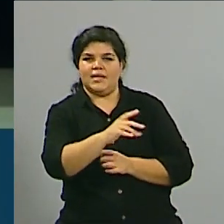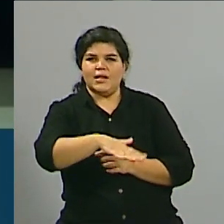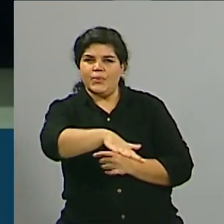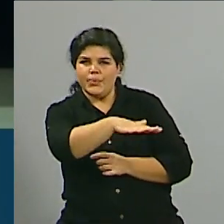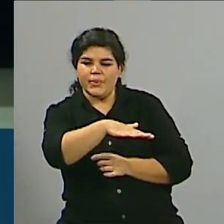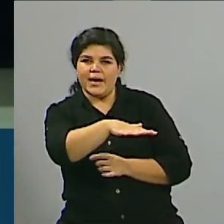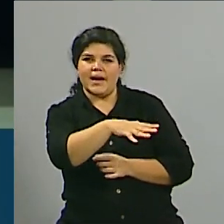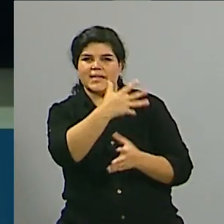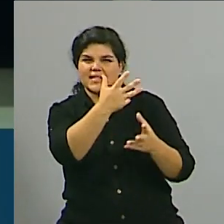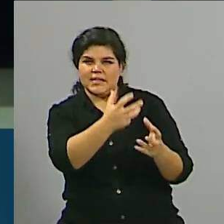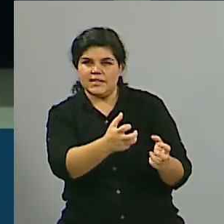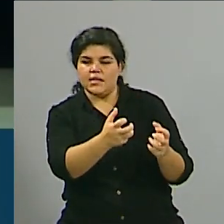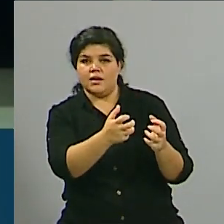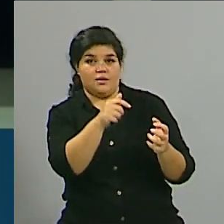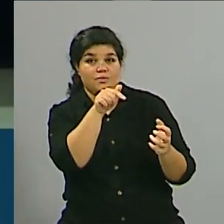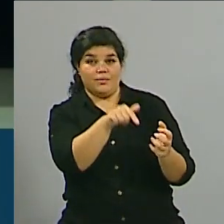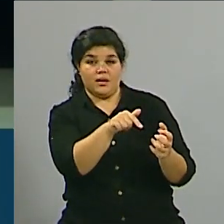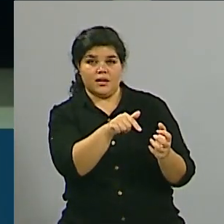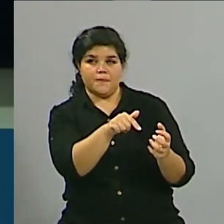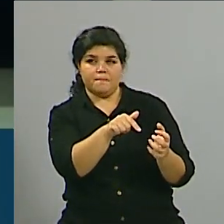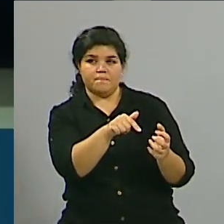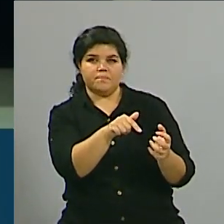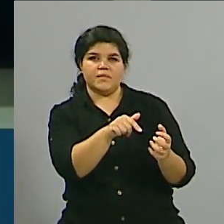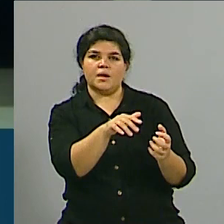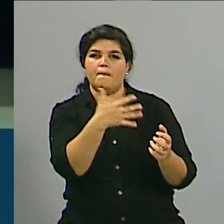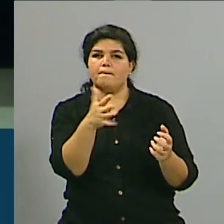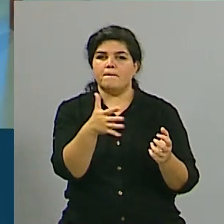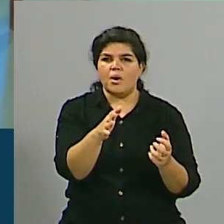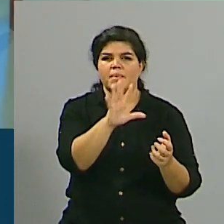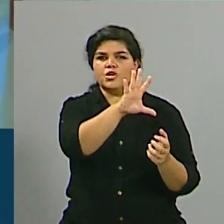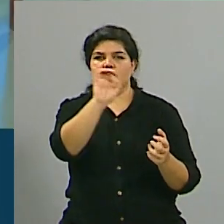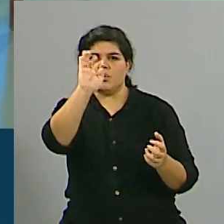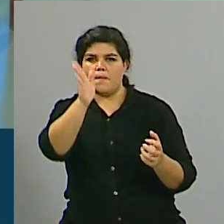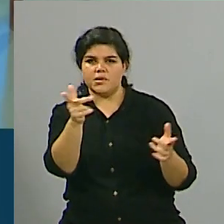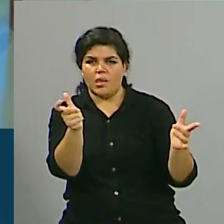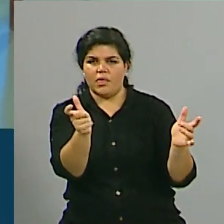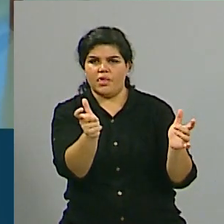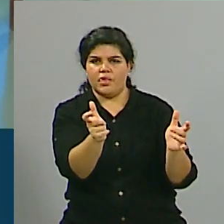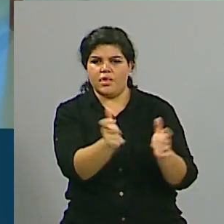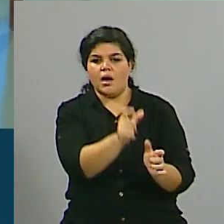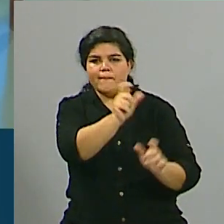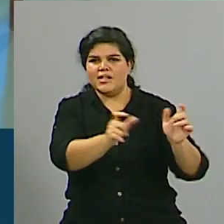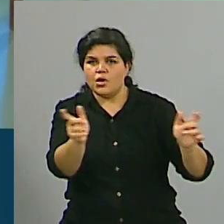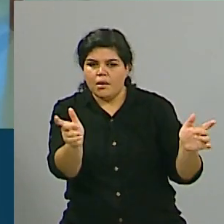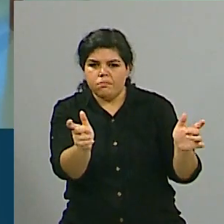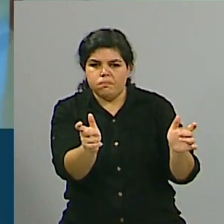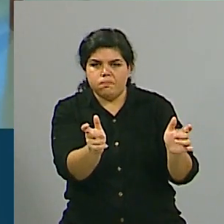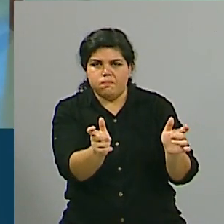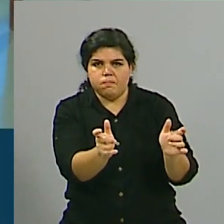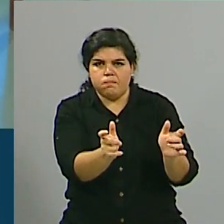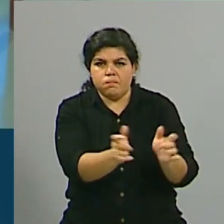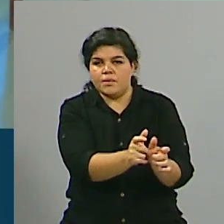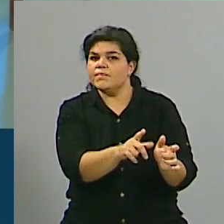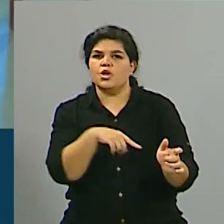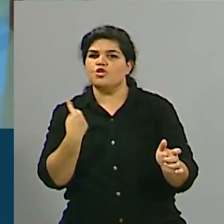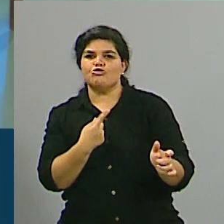20 años, se van a ver reducidos en su población en no más del 50%. Es mucho. Entonces nosotros tenemos que tratar de trabajar en el tema